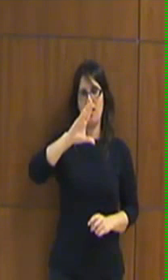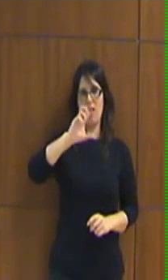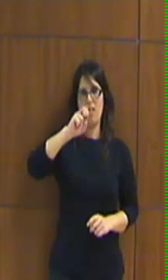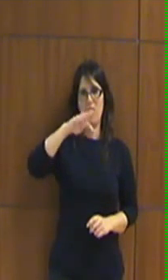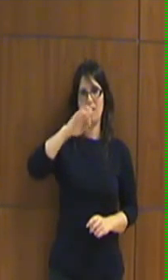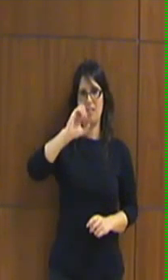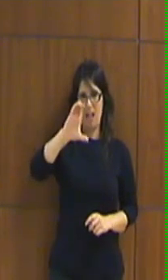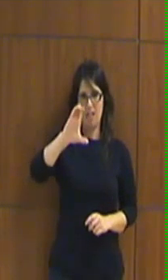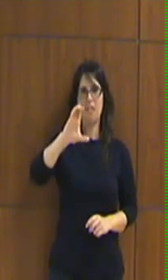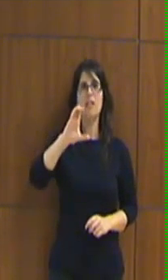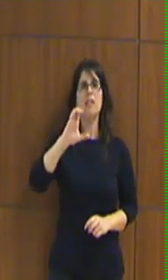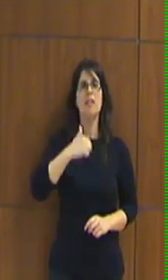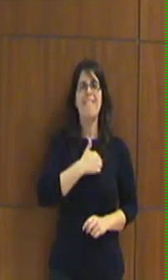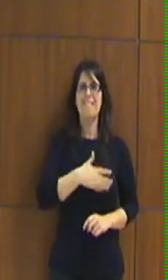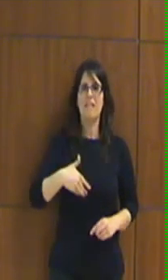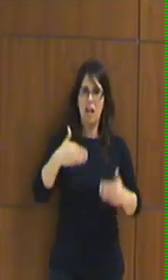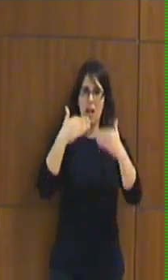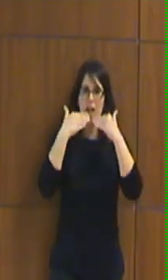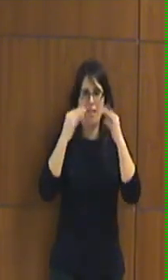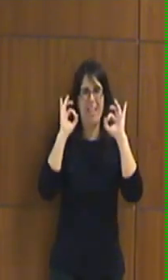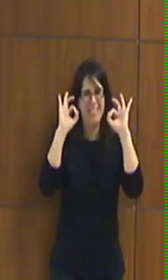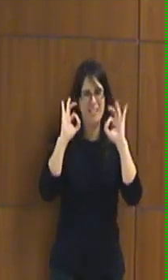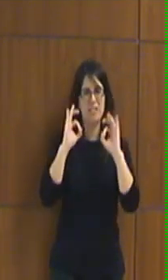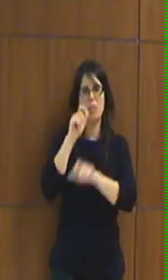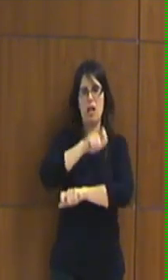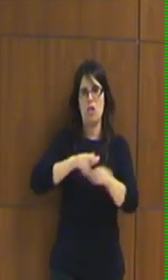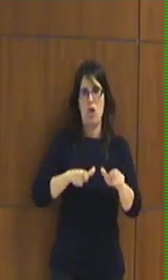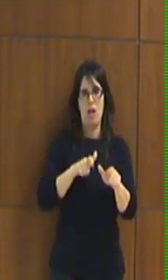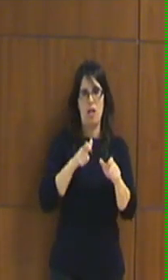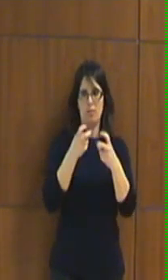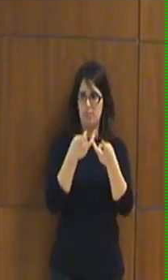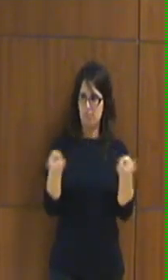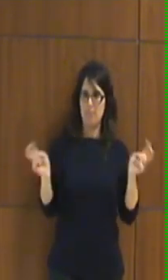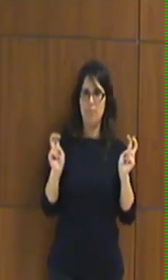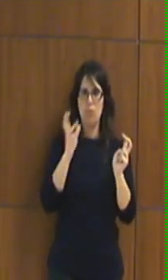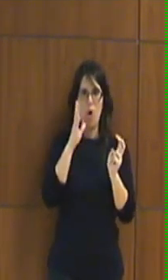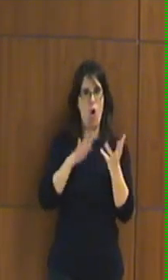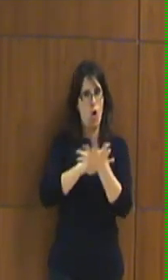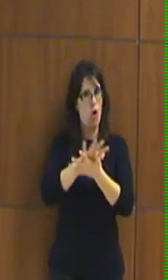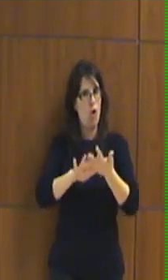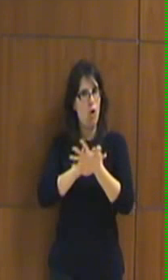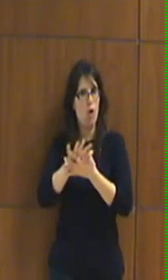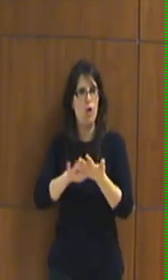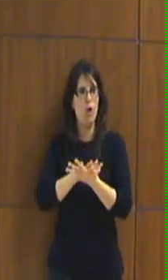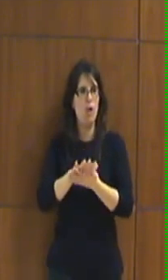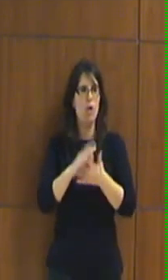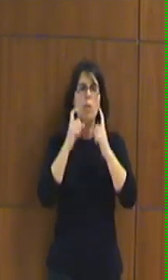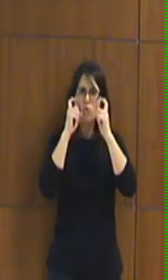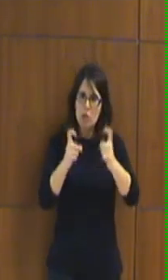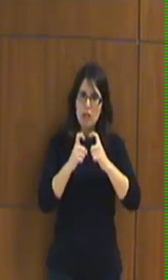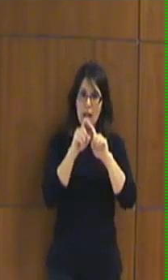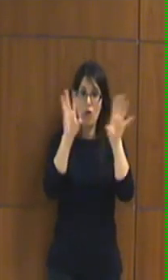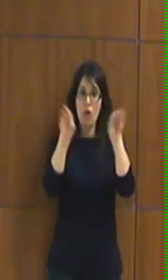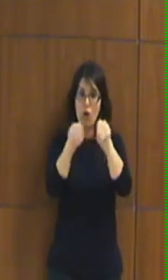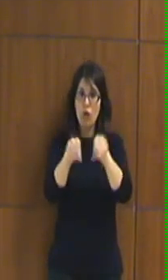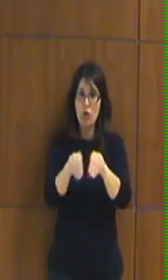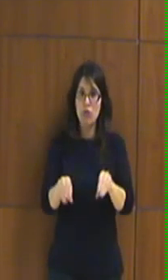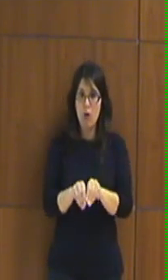agradecer especialmente a todos los presentes por vuestras aportaciones. Vamos a intentar sacar conclusiones de